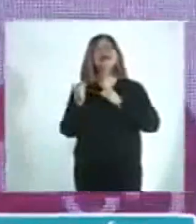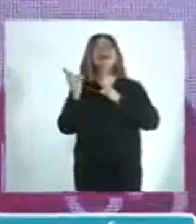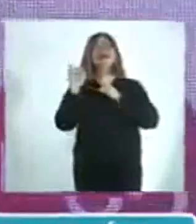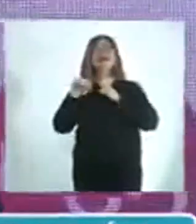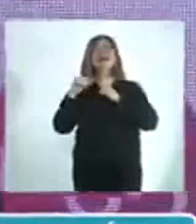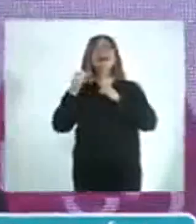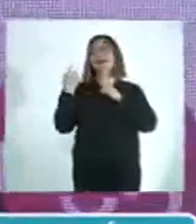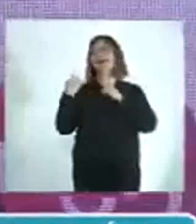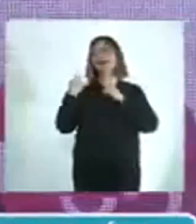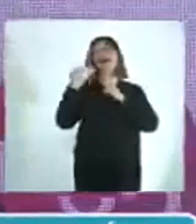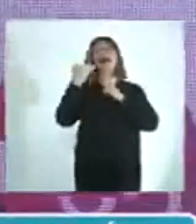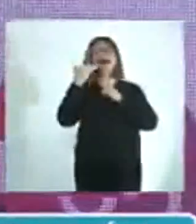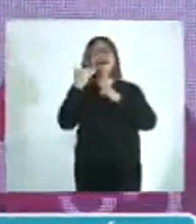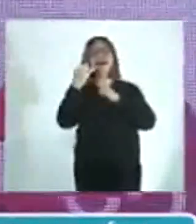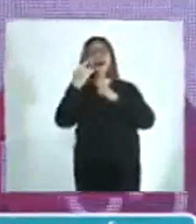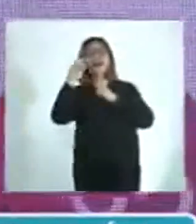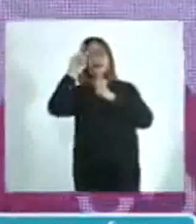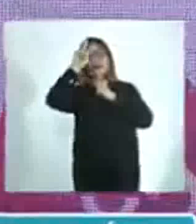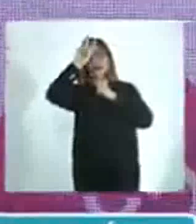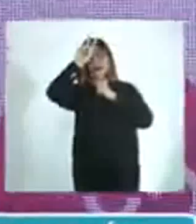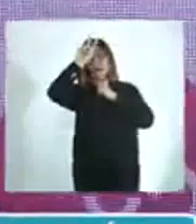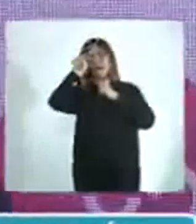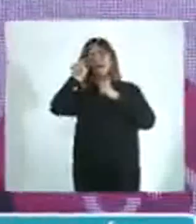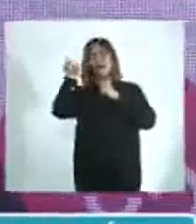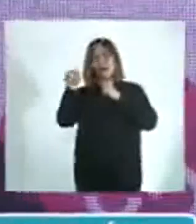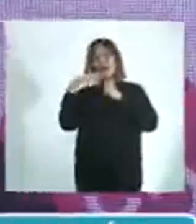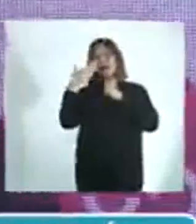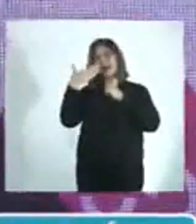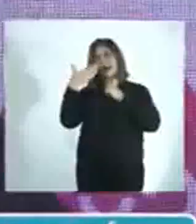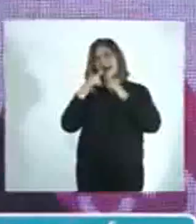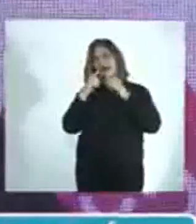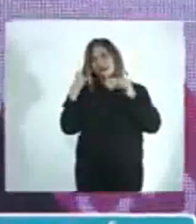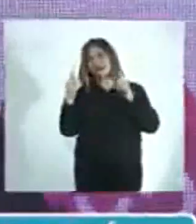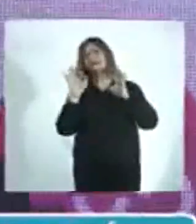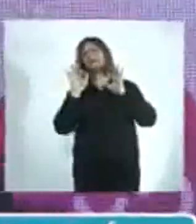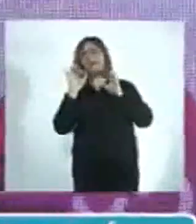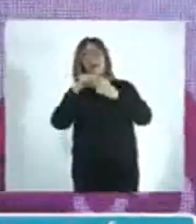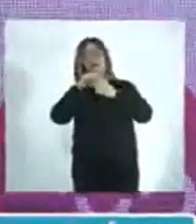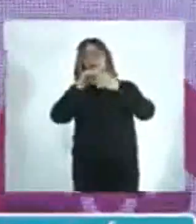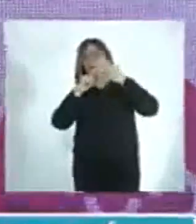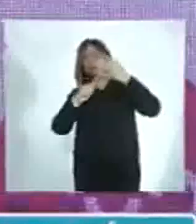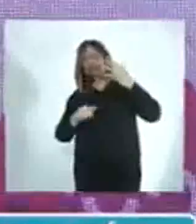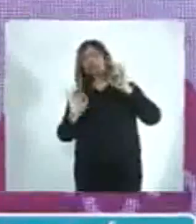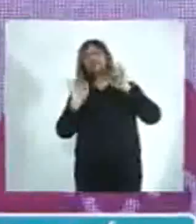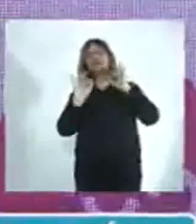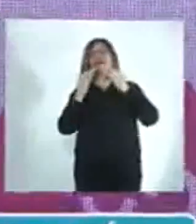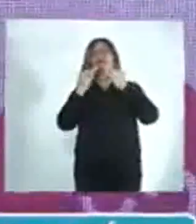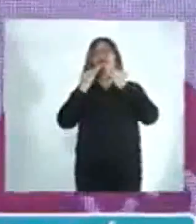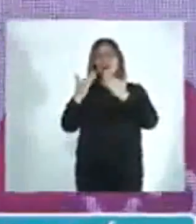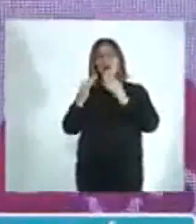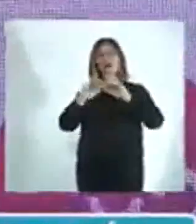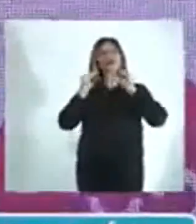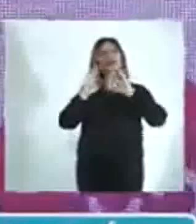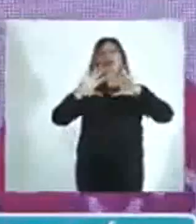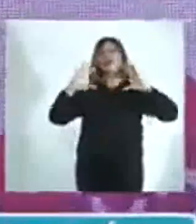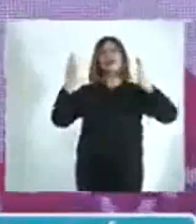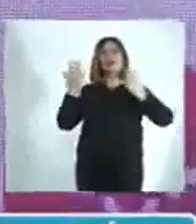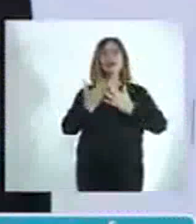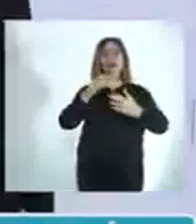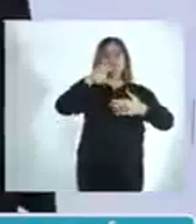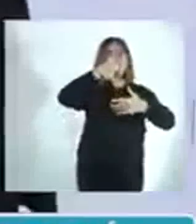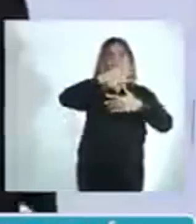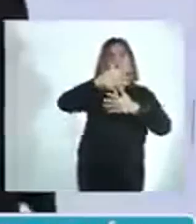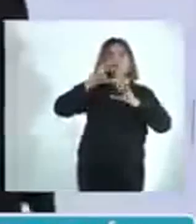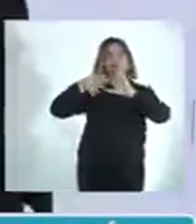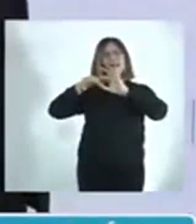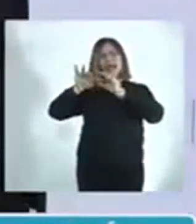desde Perú. Así que vaya nuestro saludo para cada uno de todos estos disertantes que pasaron de los 5 continentes que estuvieron